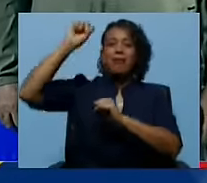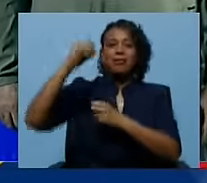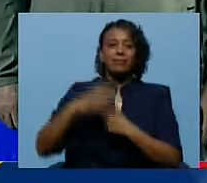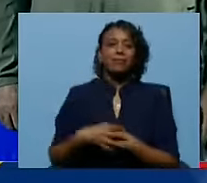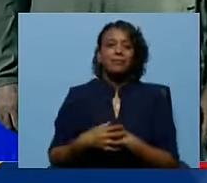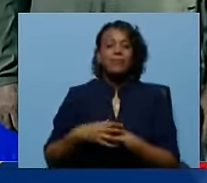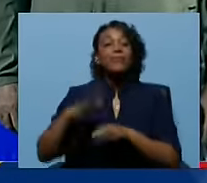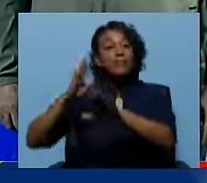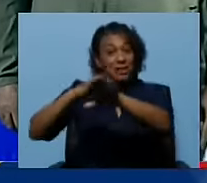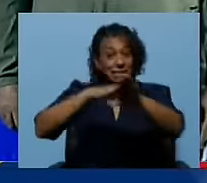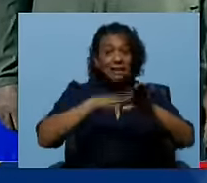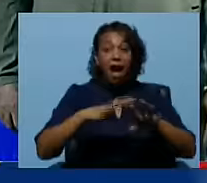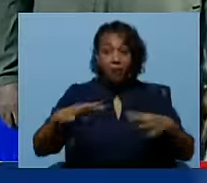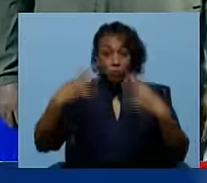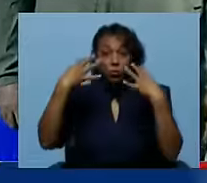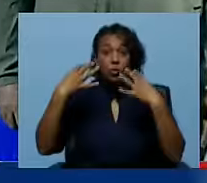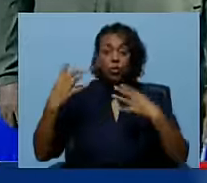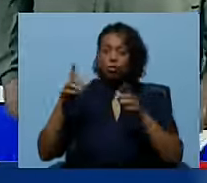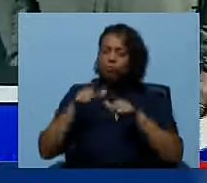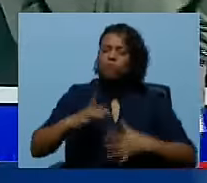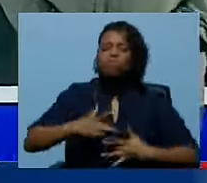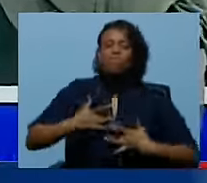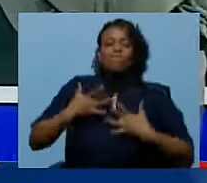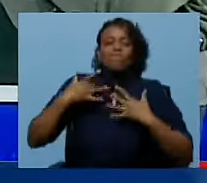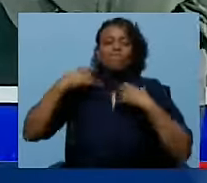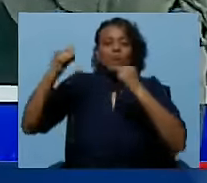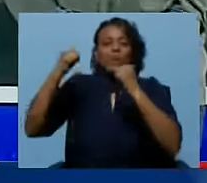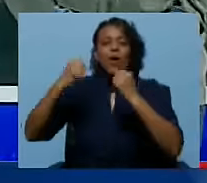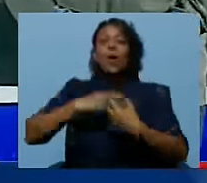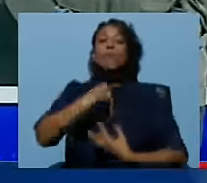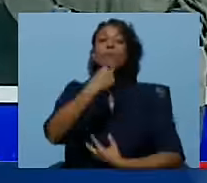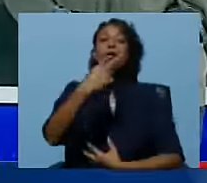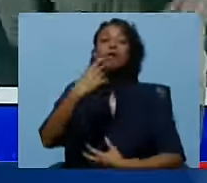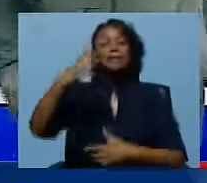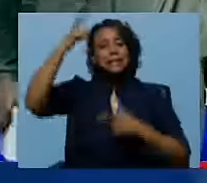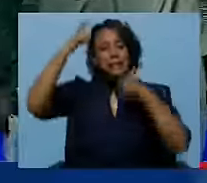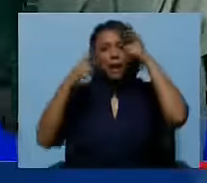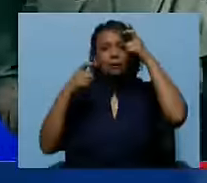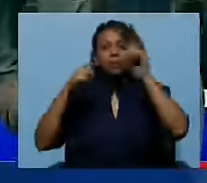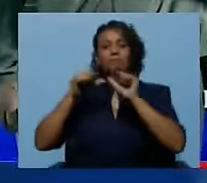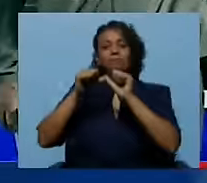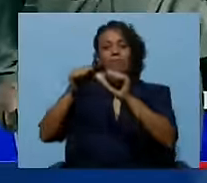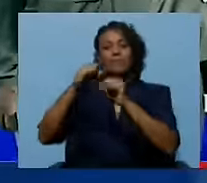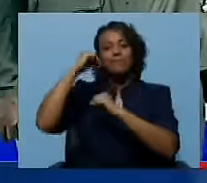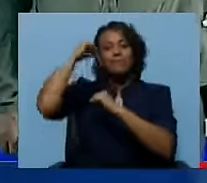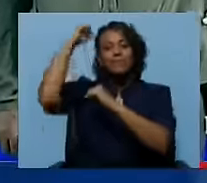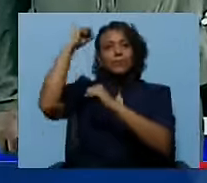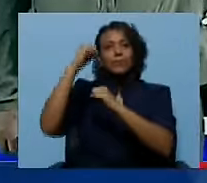Y digamos, en un solo espíritu y en una sola voz, ¡Chávez vive!